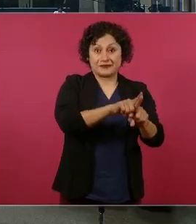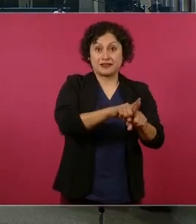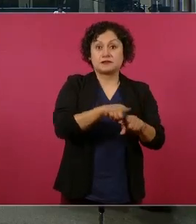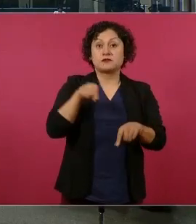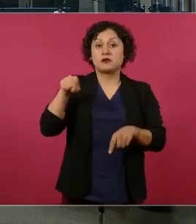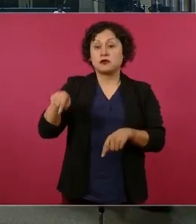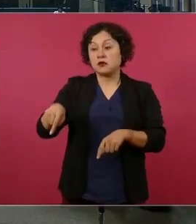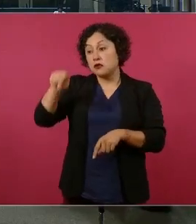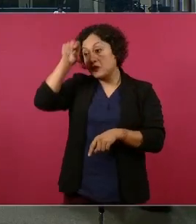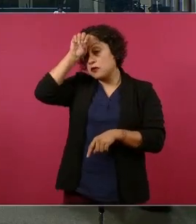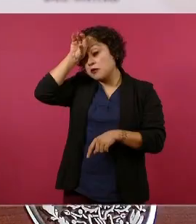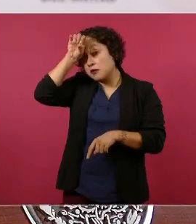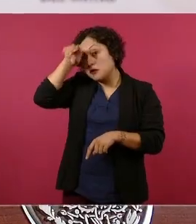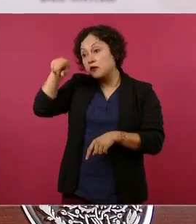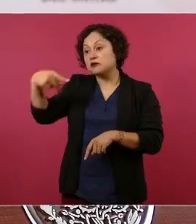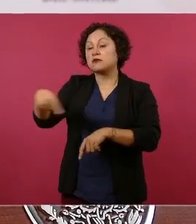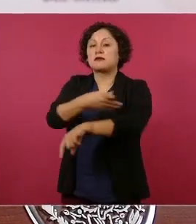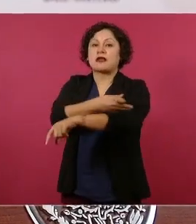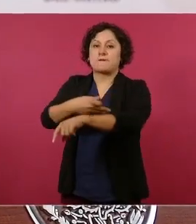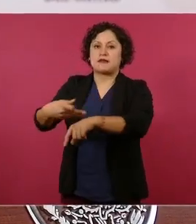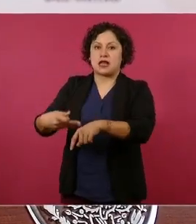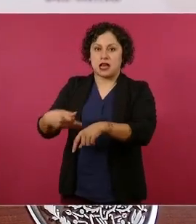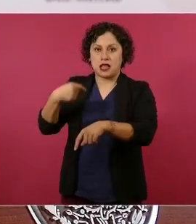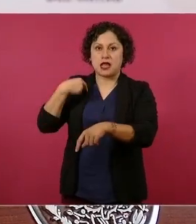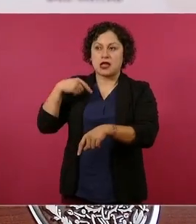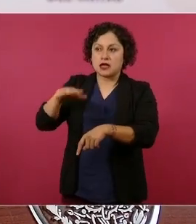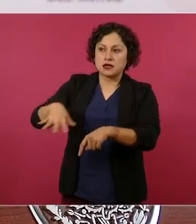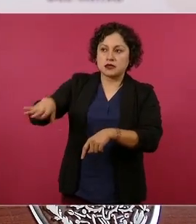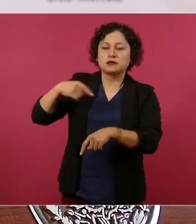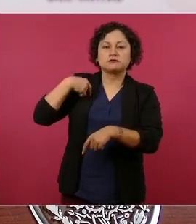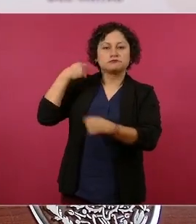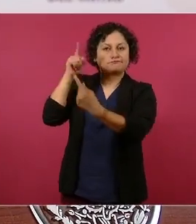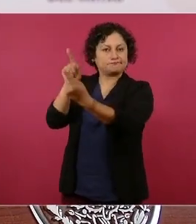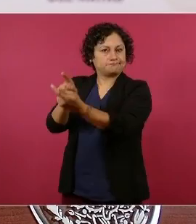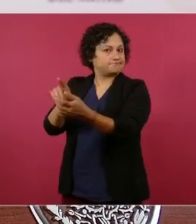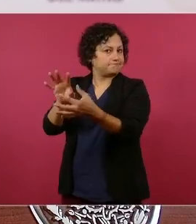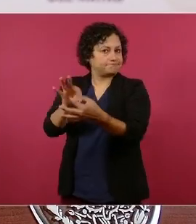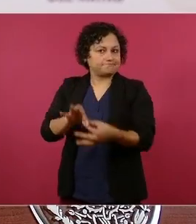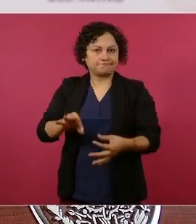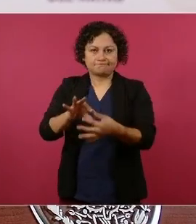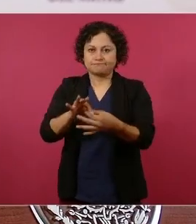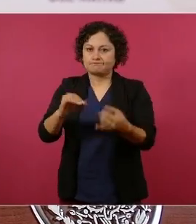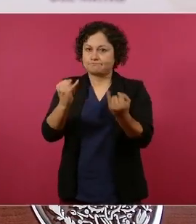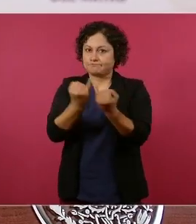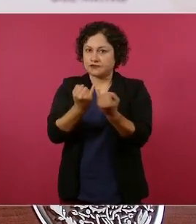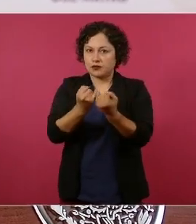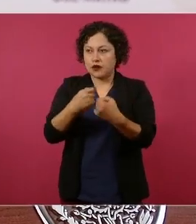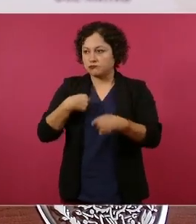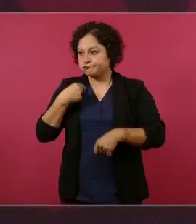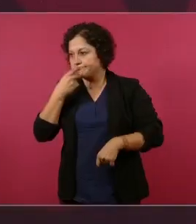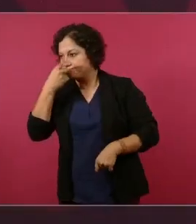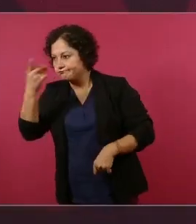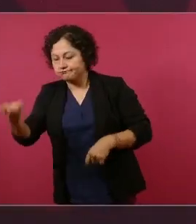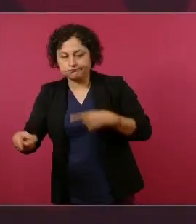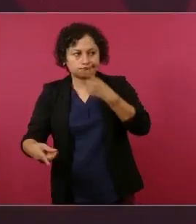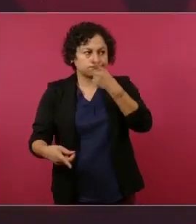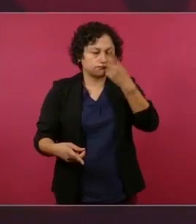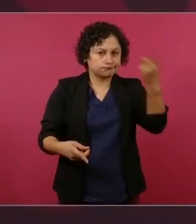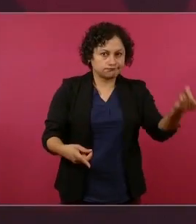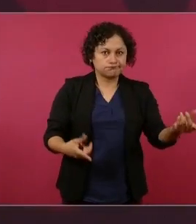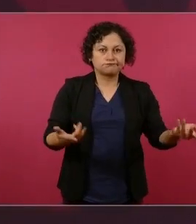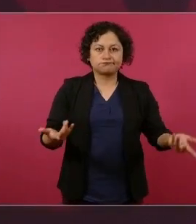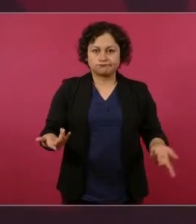los familiares en Pasta de Conchos y en Pinabete. Por eso fue extraordinario el que